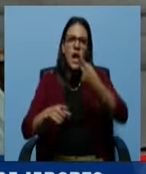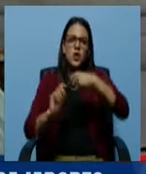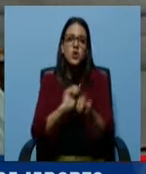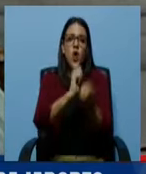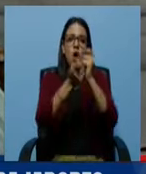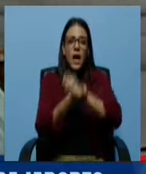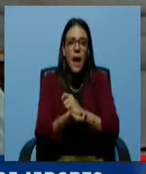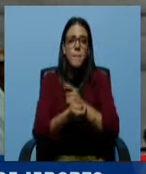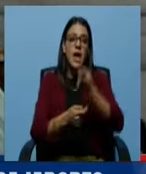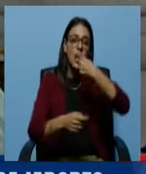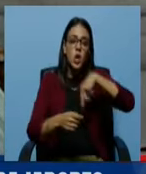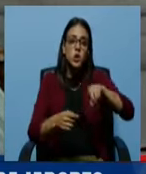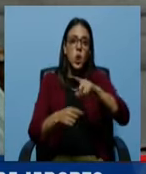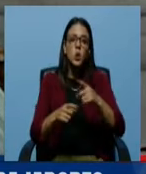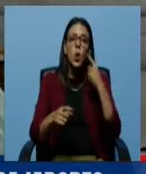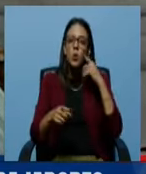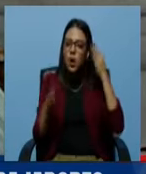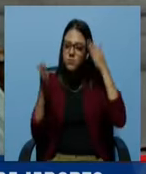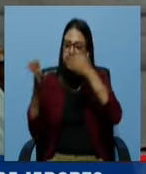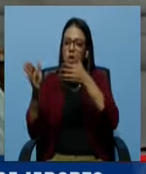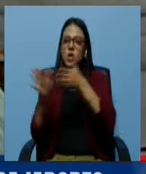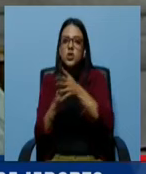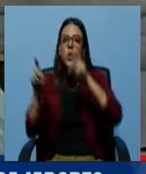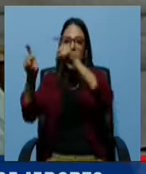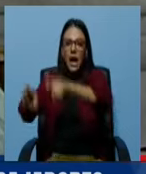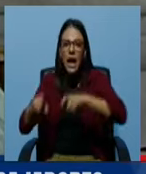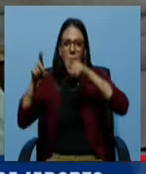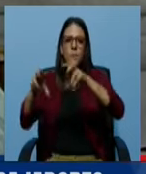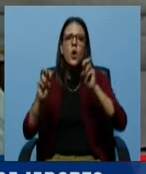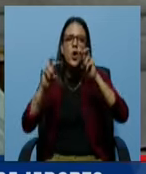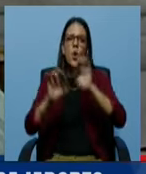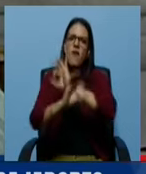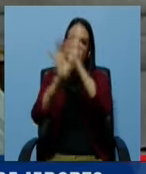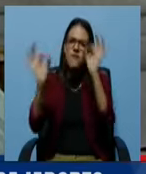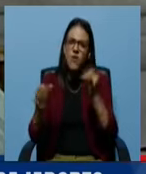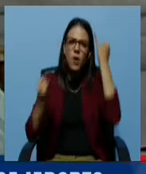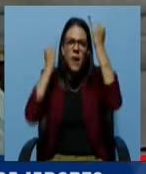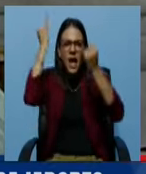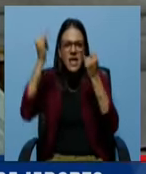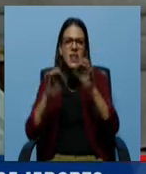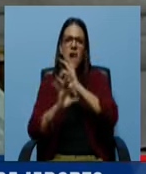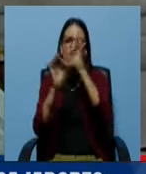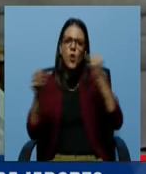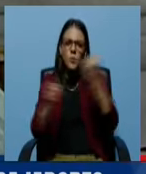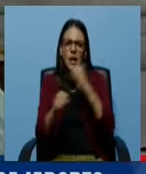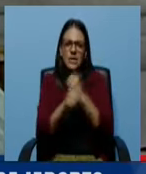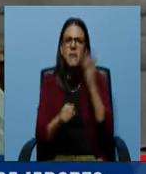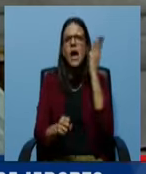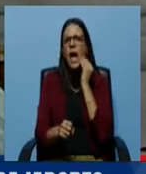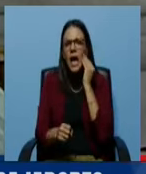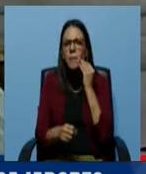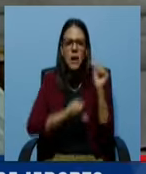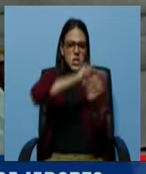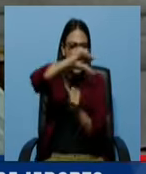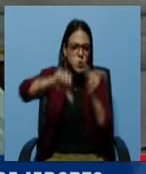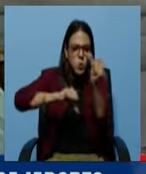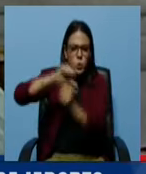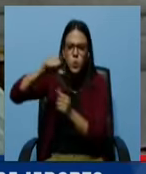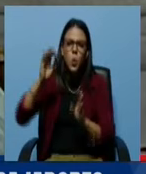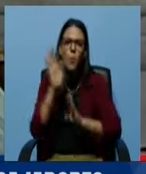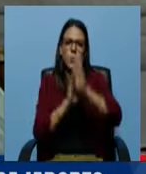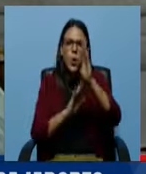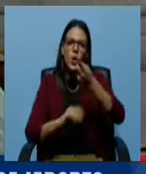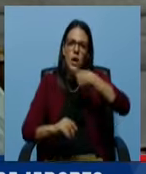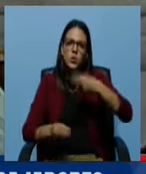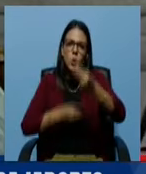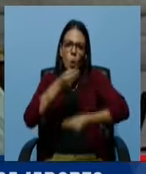ciudad, con nuevas ideas, nuevos posicionamientos, nuevas experiencias que van